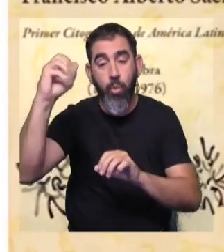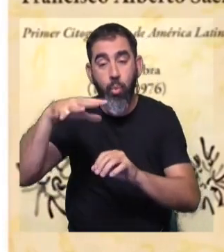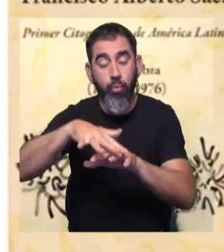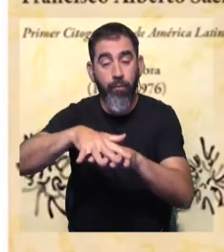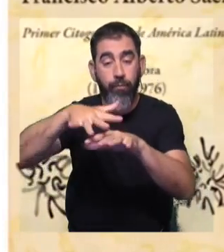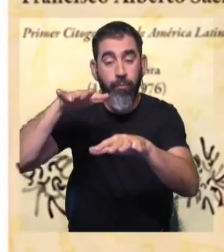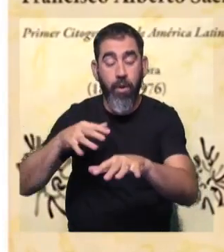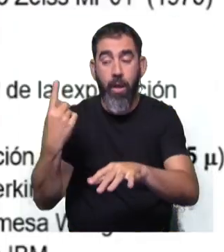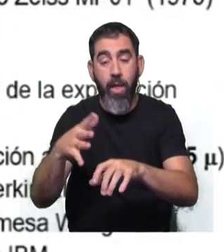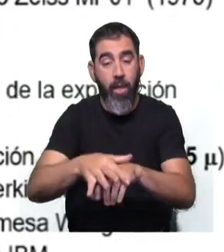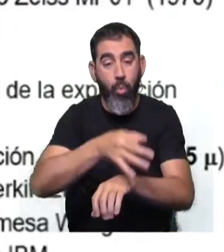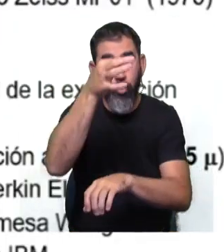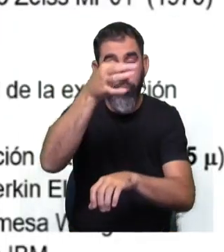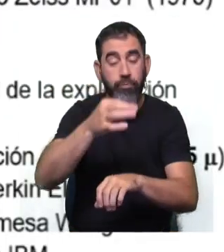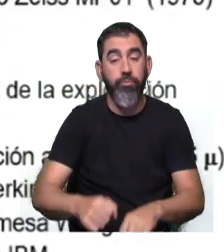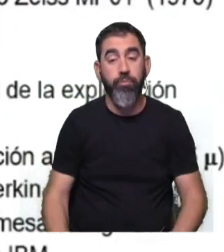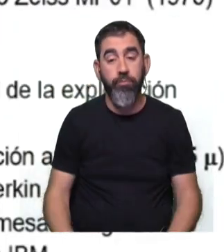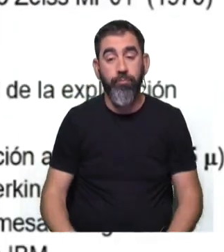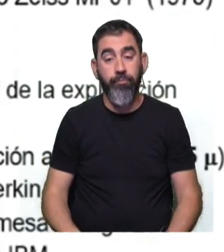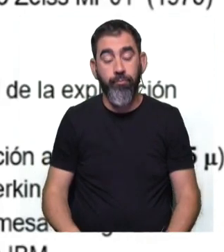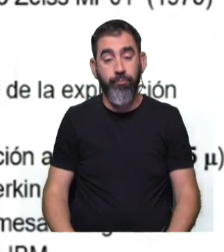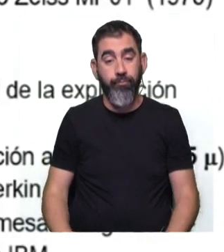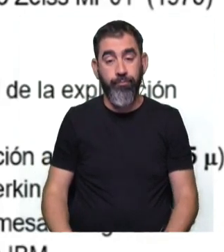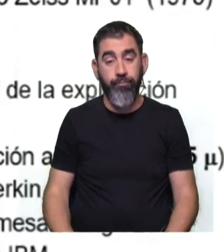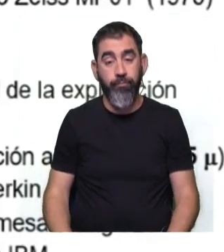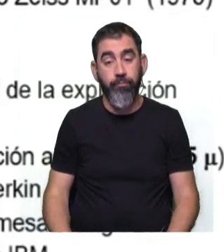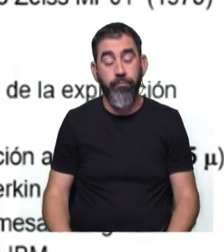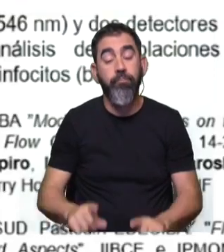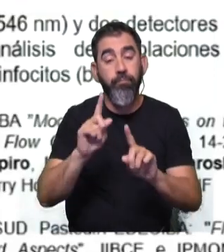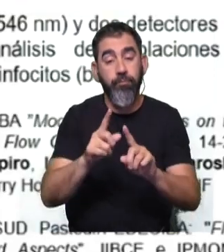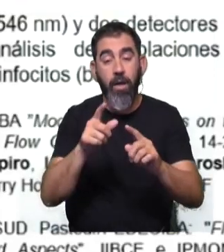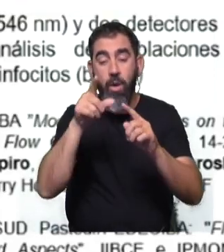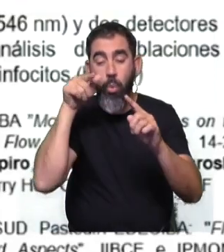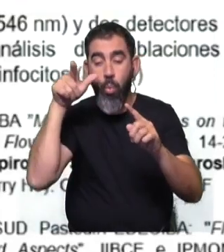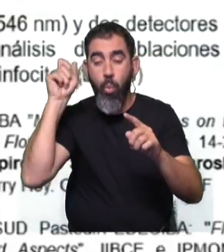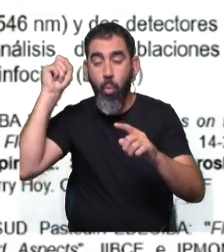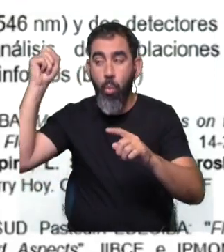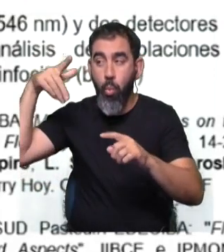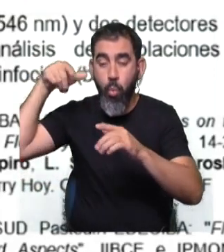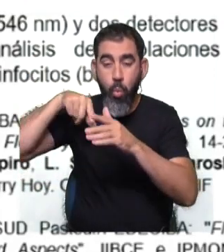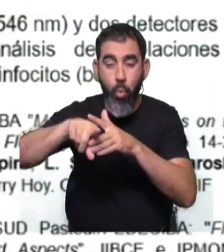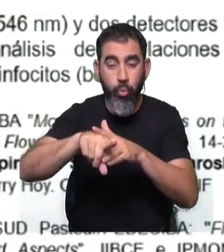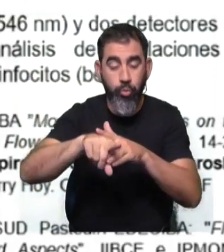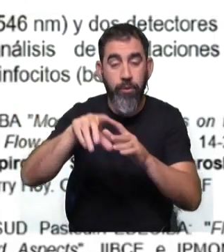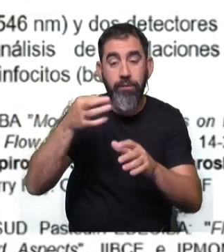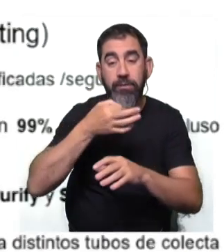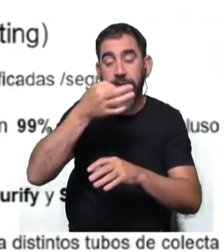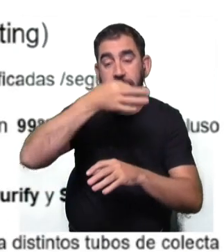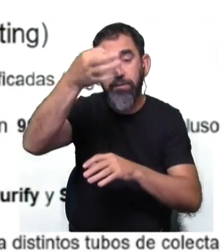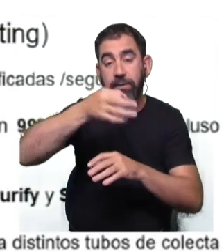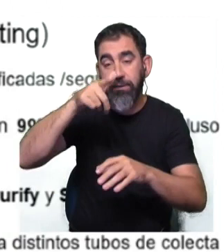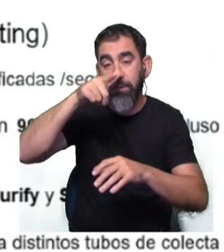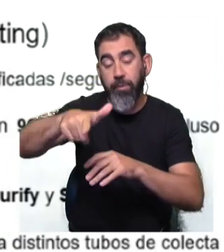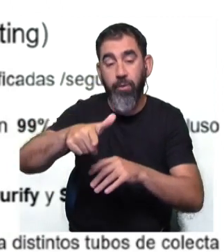fluorescencia que poseen las células conforme se las hace pasar a través de un rayo de luz. El seminario se podrá ver en